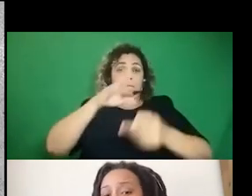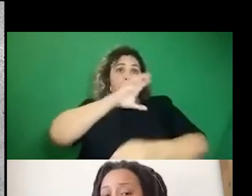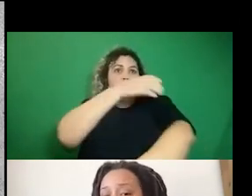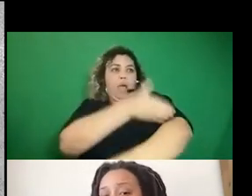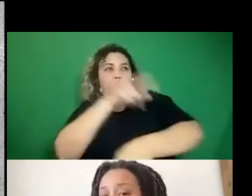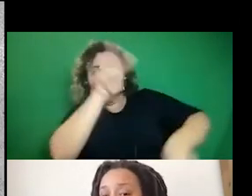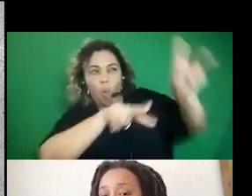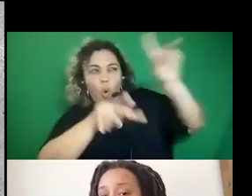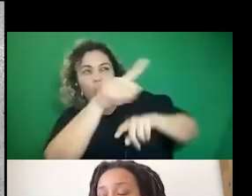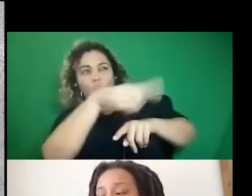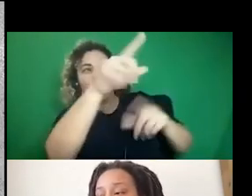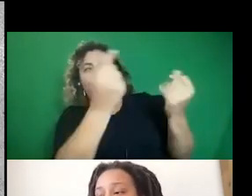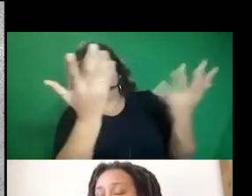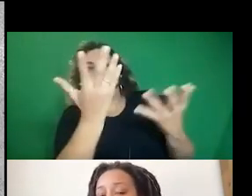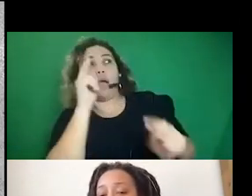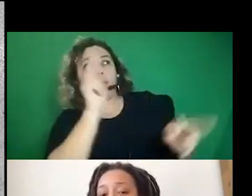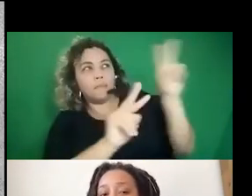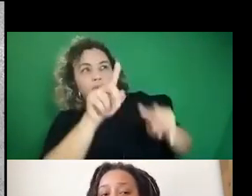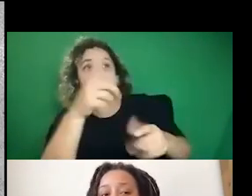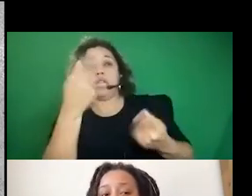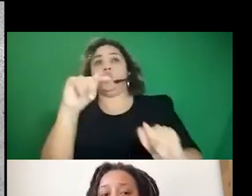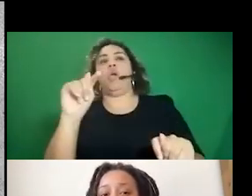ampliamente verdad